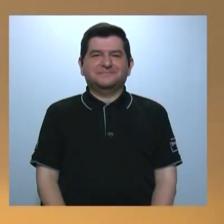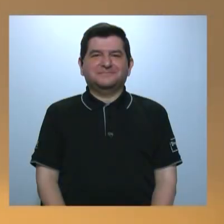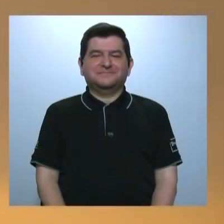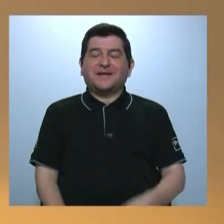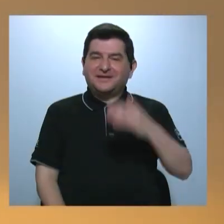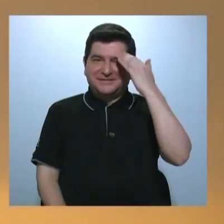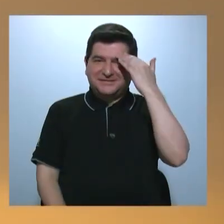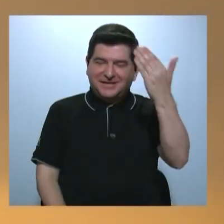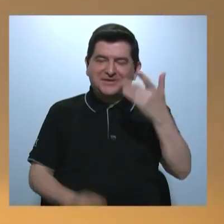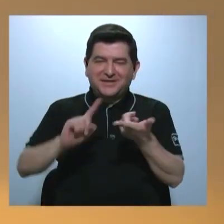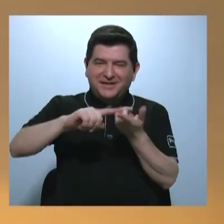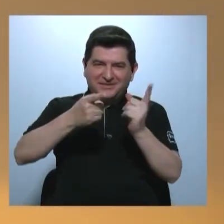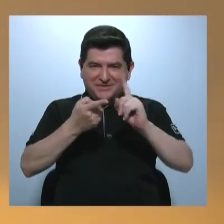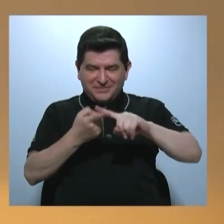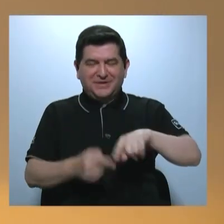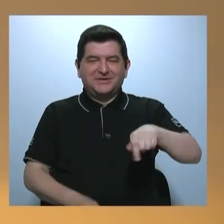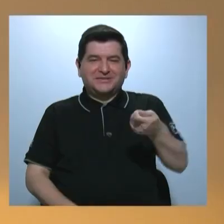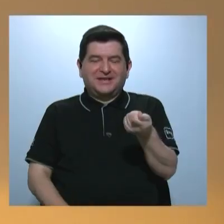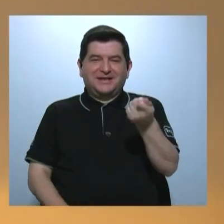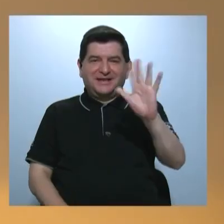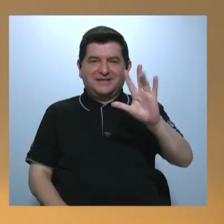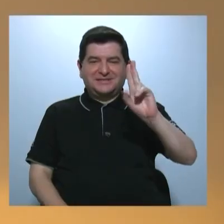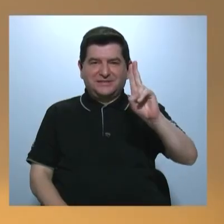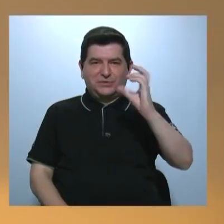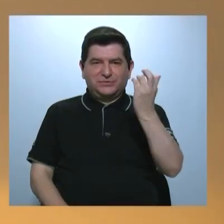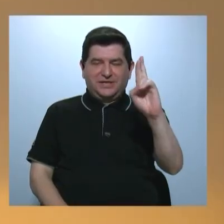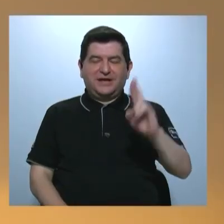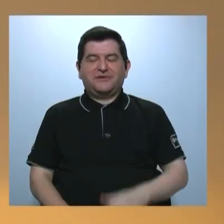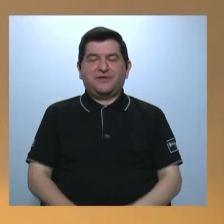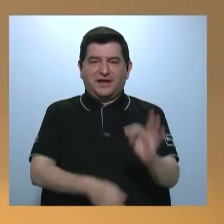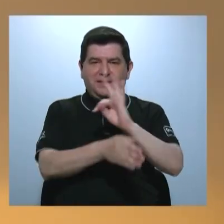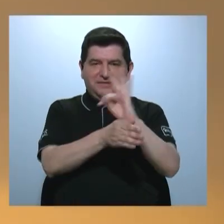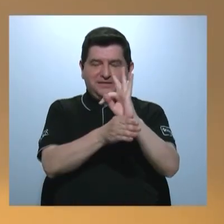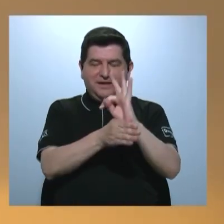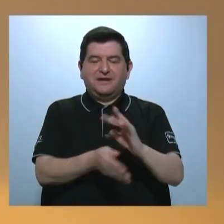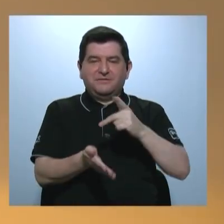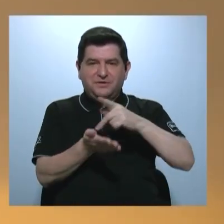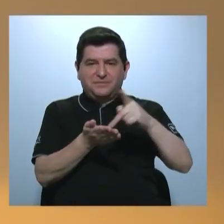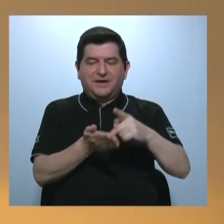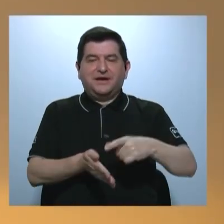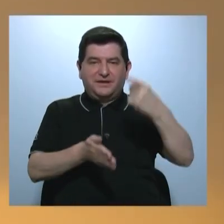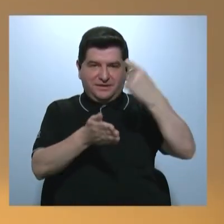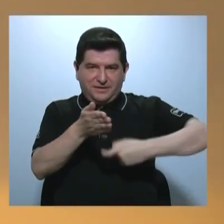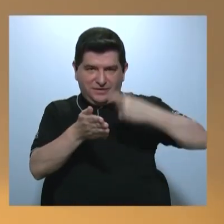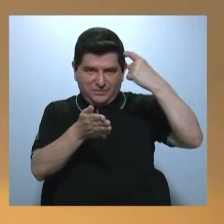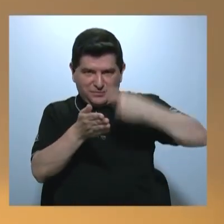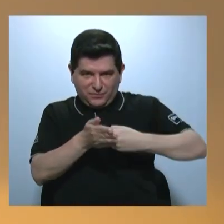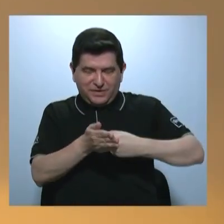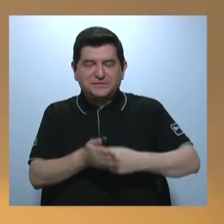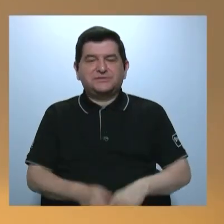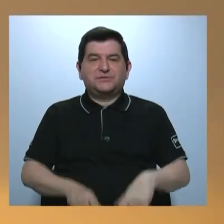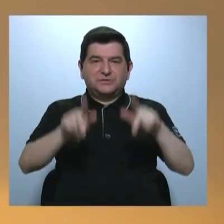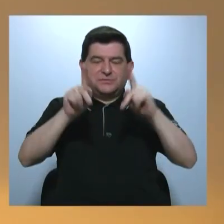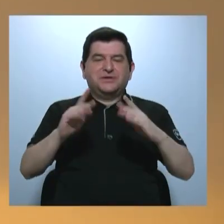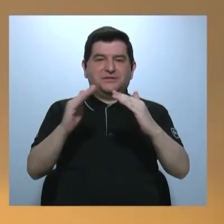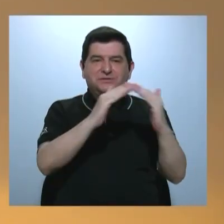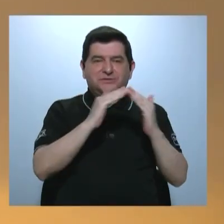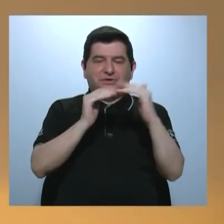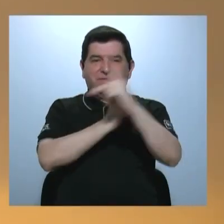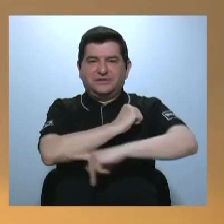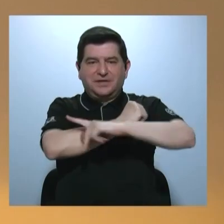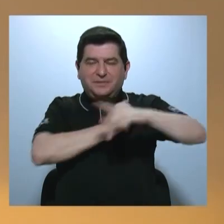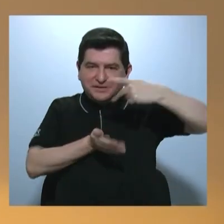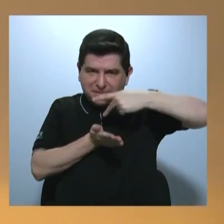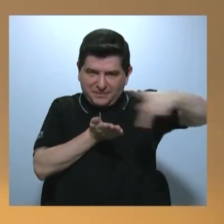Los saludamos, amigas y amigos de 15 UCR, este medio televisivo que se paga con los impuestos que tributan los habitantes de este